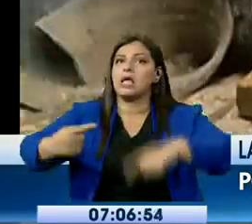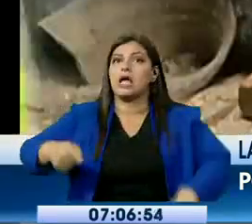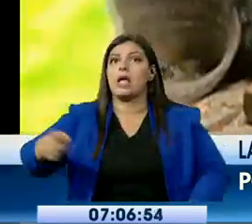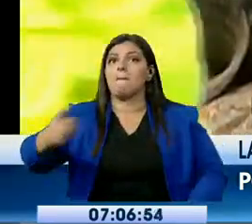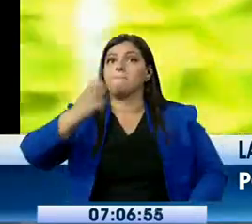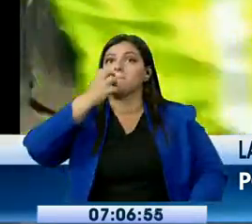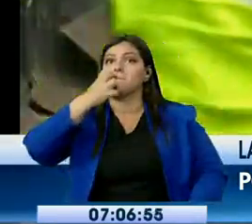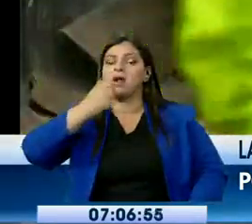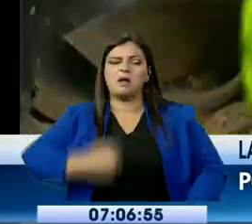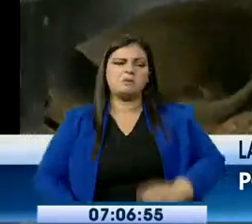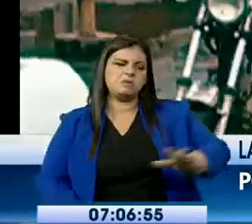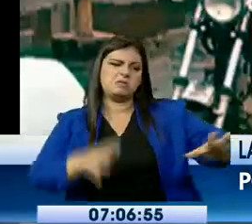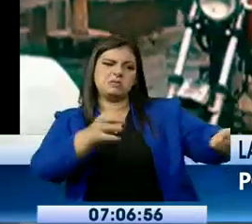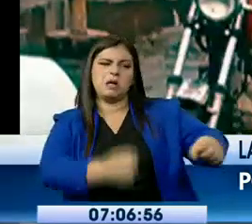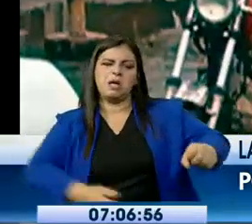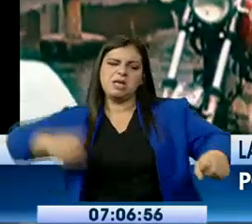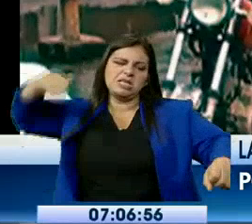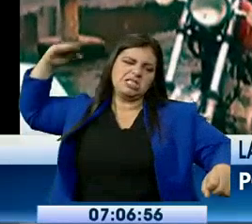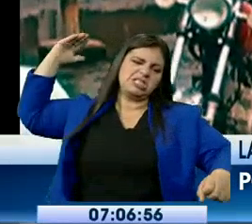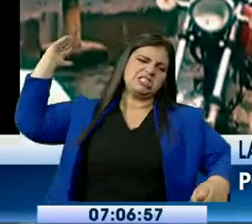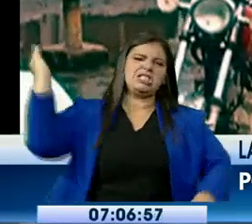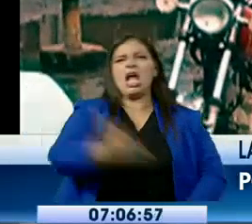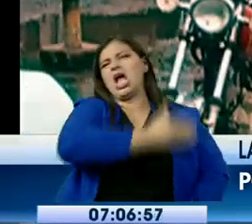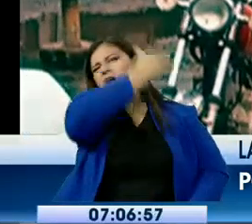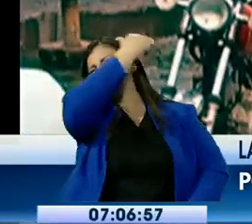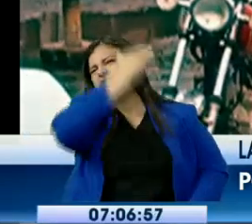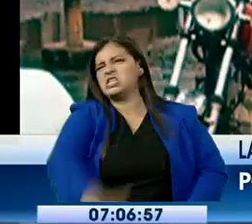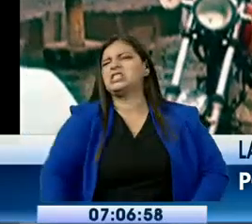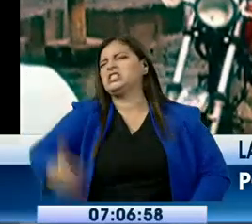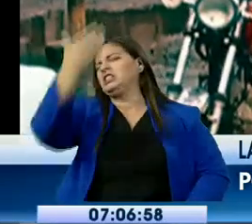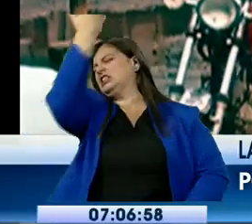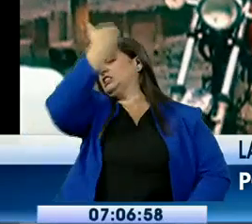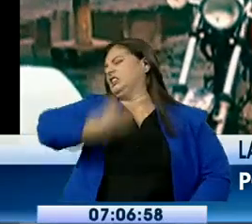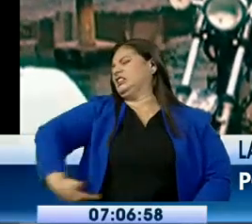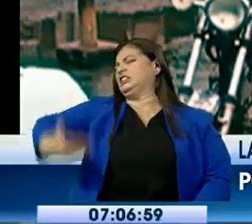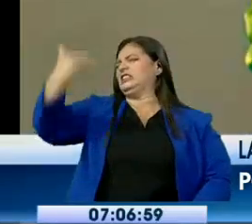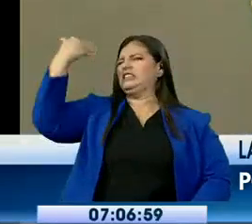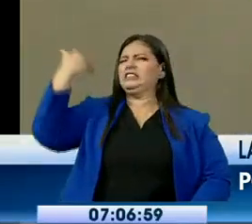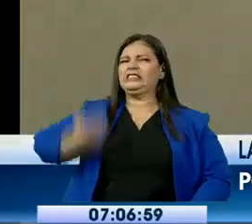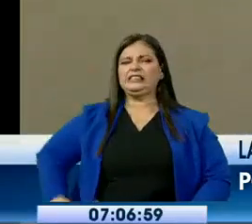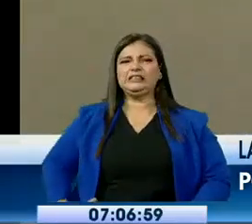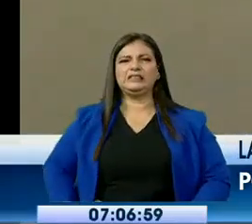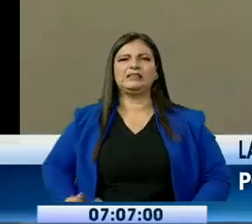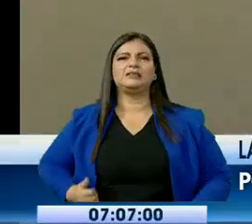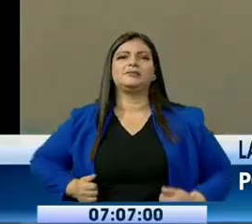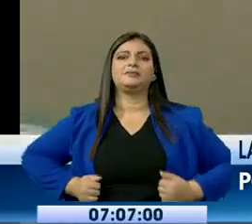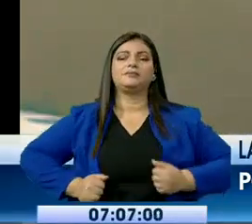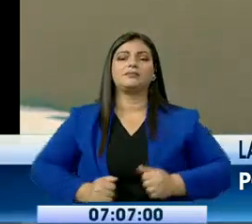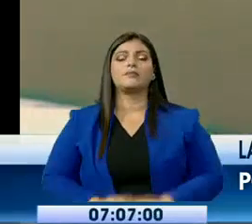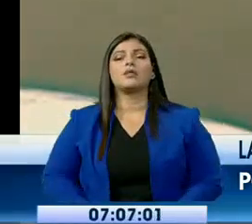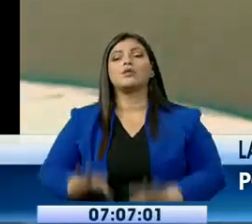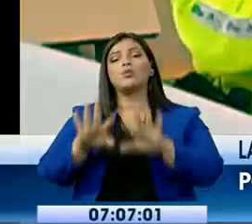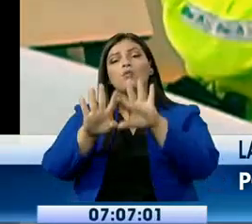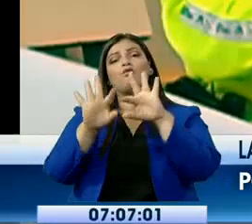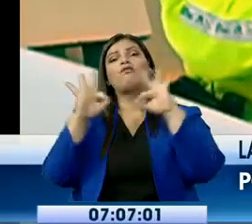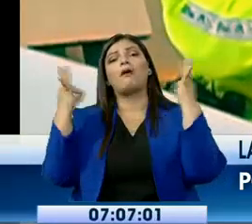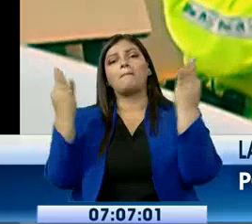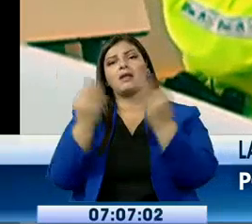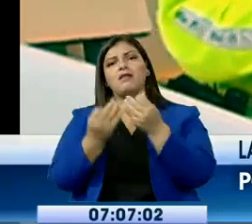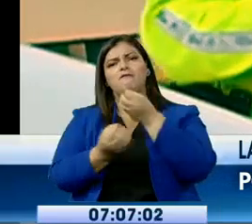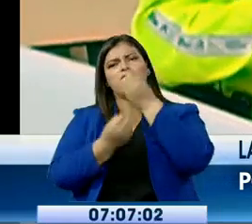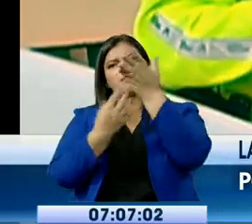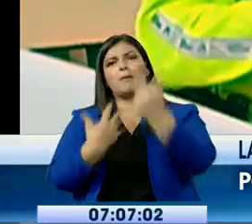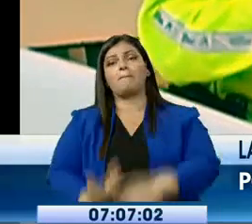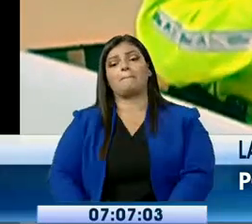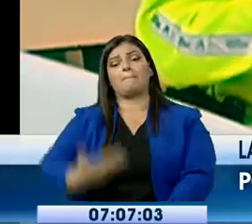la boca. Según familiares, esta muerte es el desenlace de problemas que se originaron hace 20 años, cuando el padre de